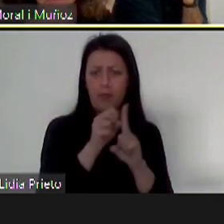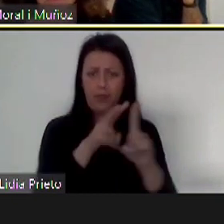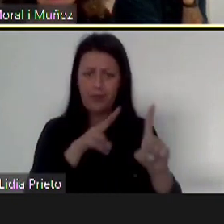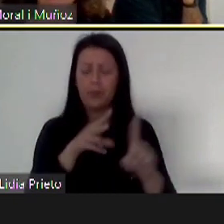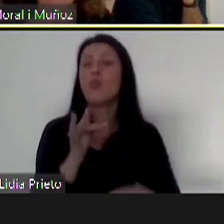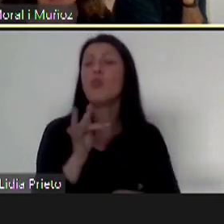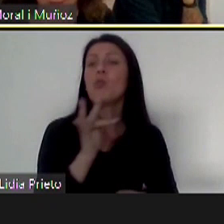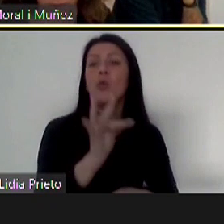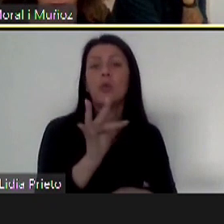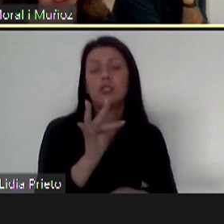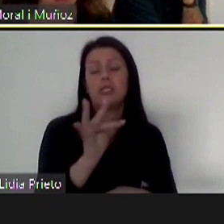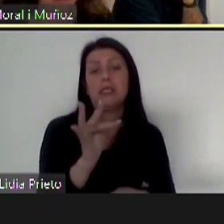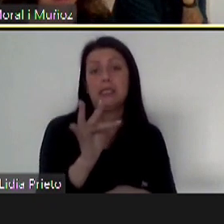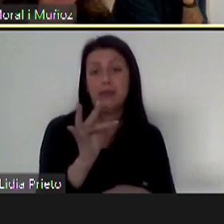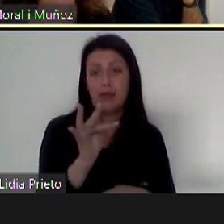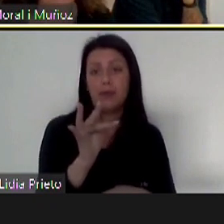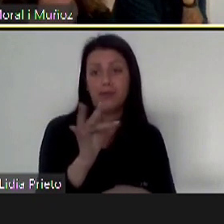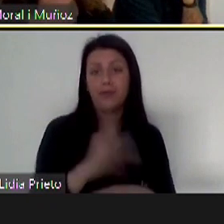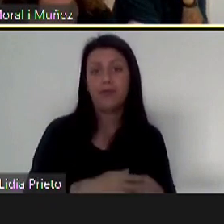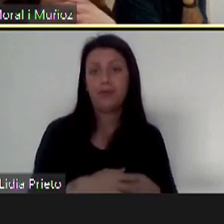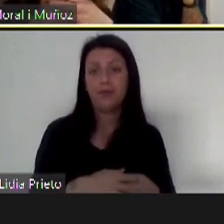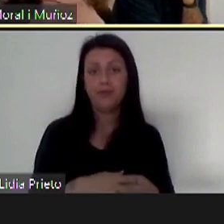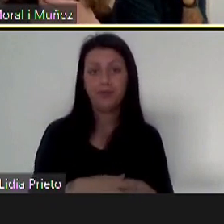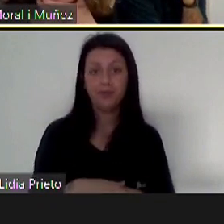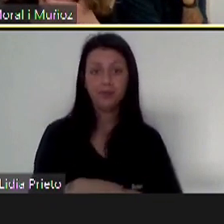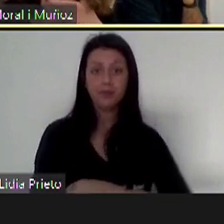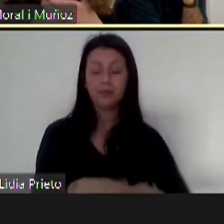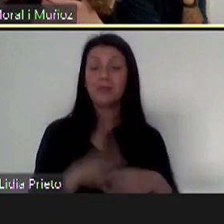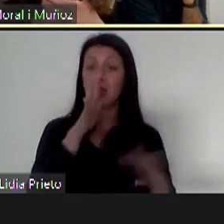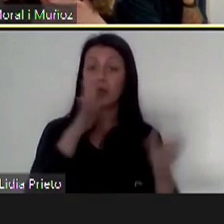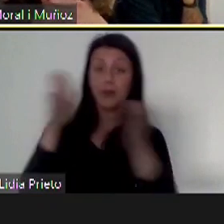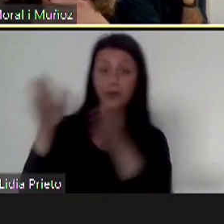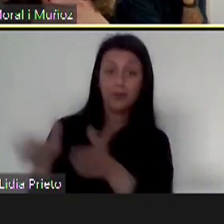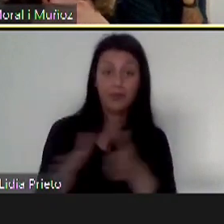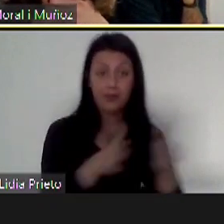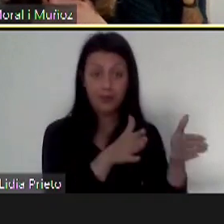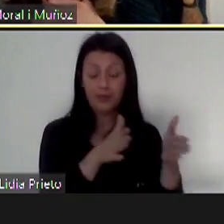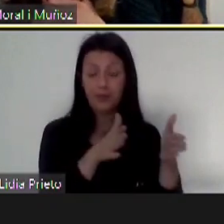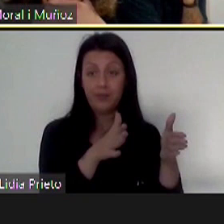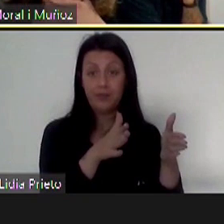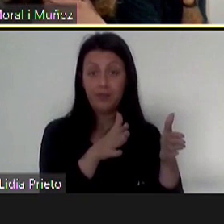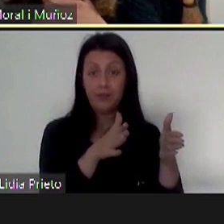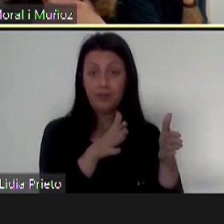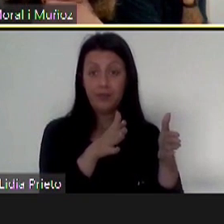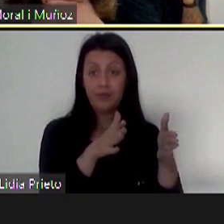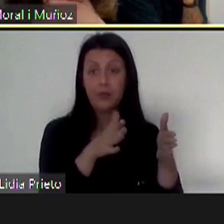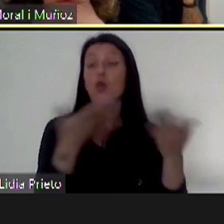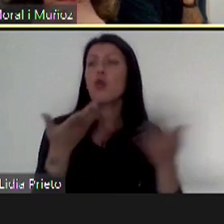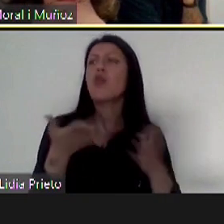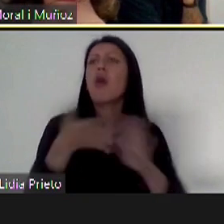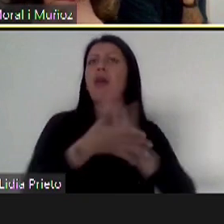podría ser la definición de salud. Ahora iríamos ya a qué nos referimos cuando hablamos de un